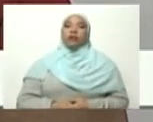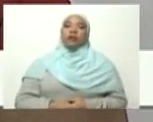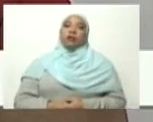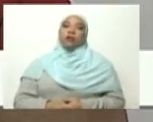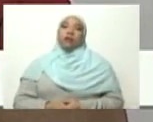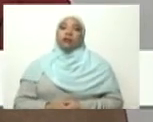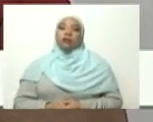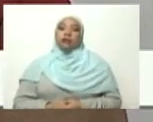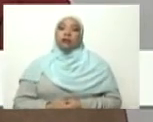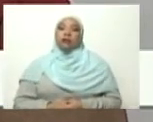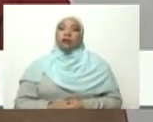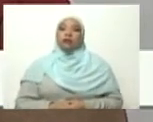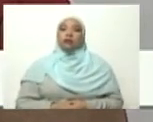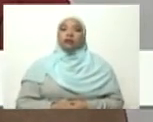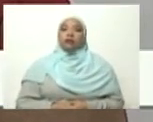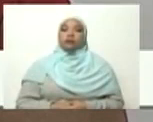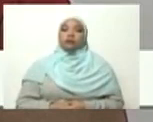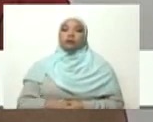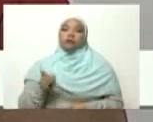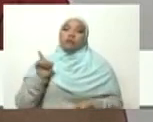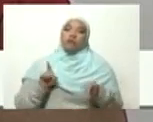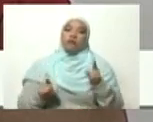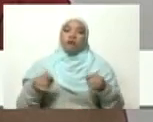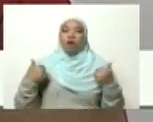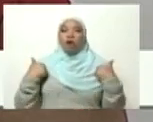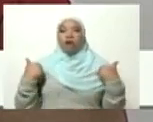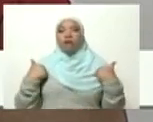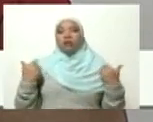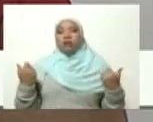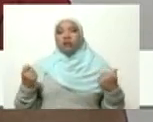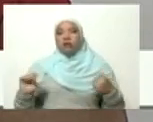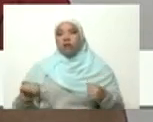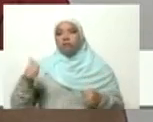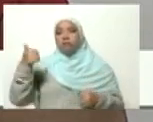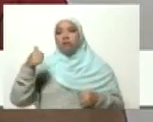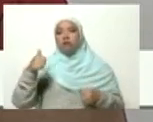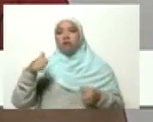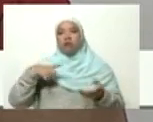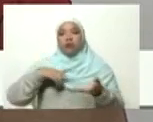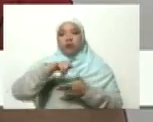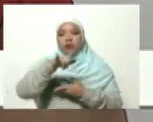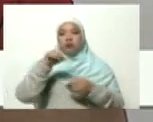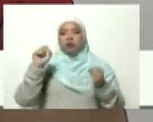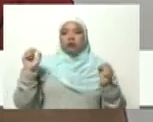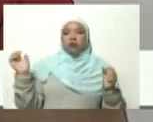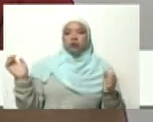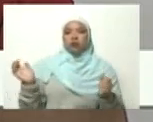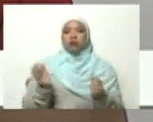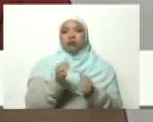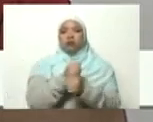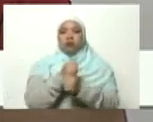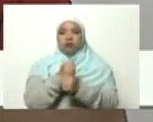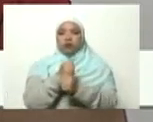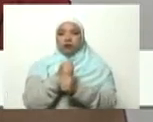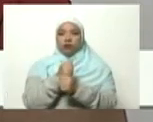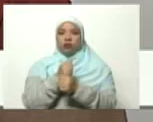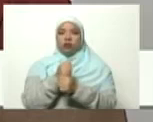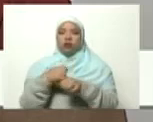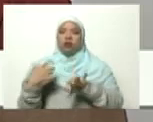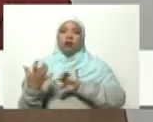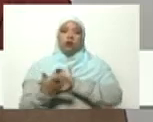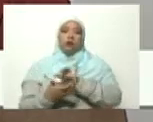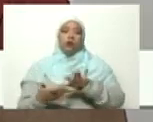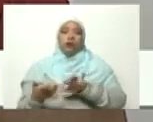A veces sin mayores recursos. Y a veces encontrándonos con contratiempos que